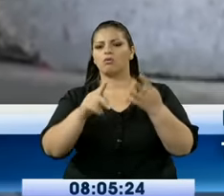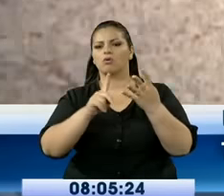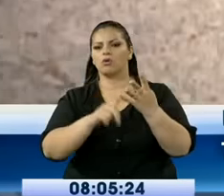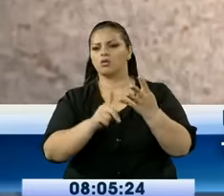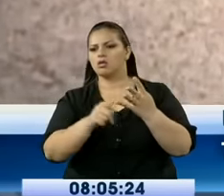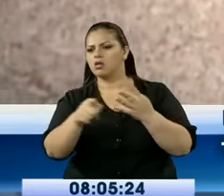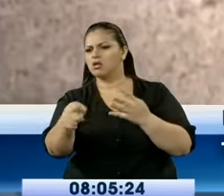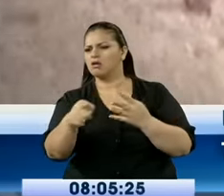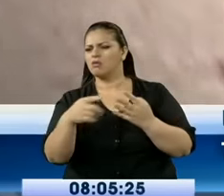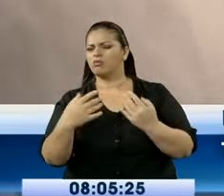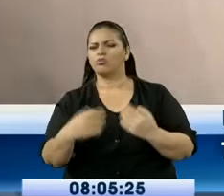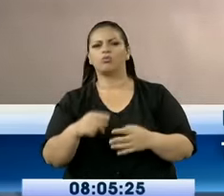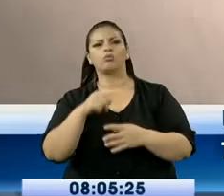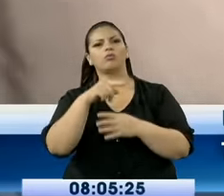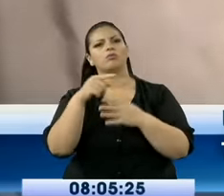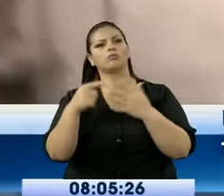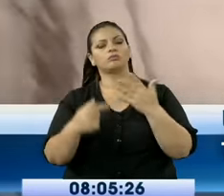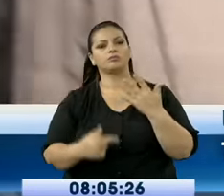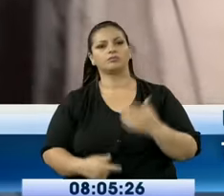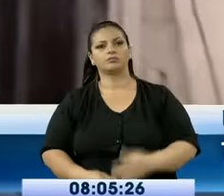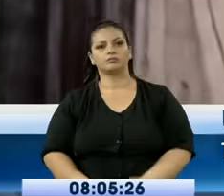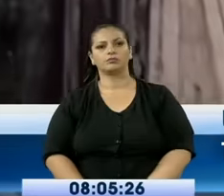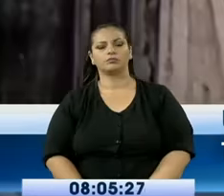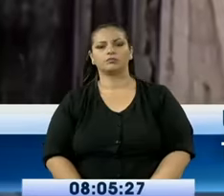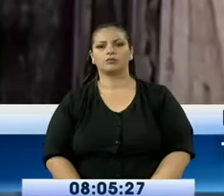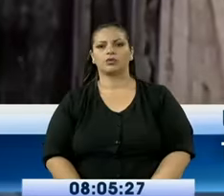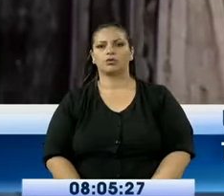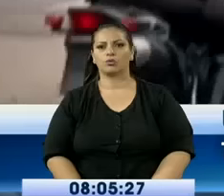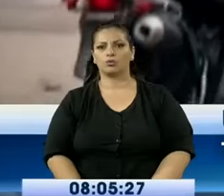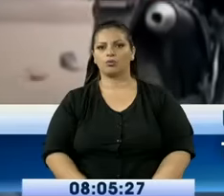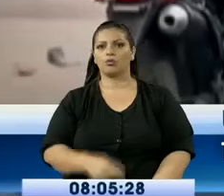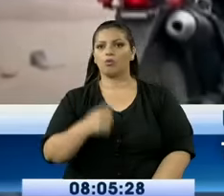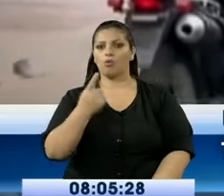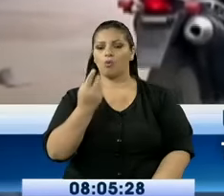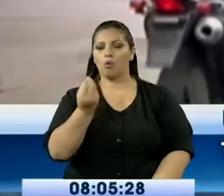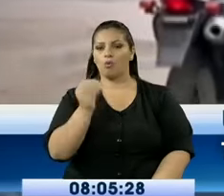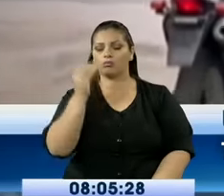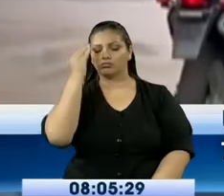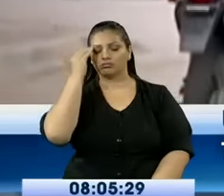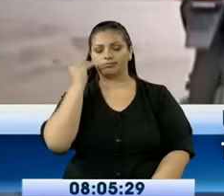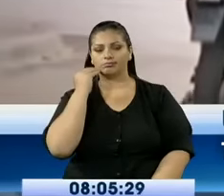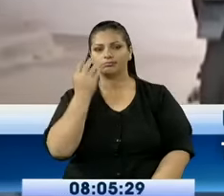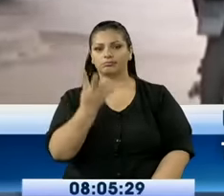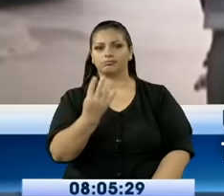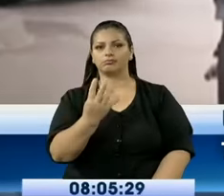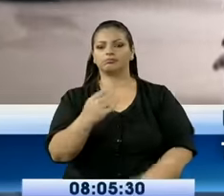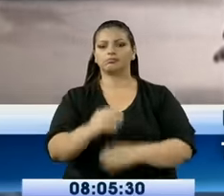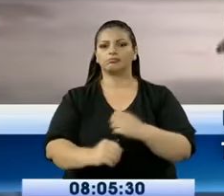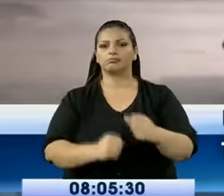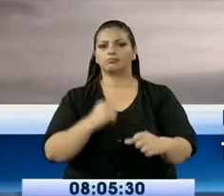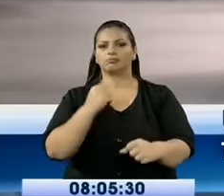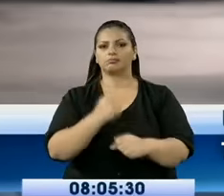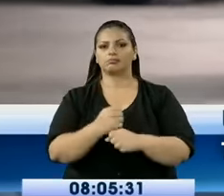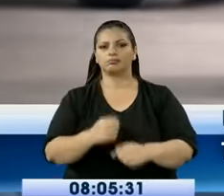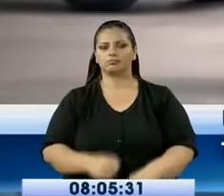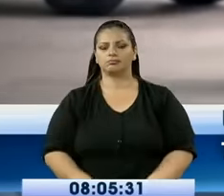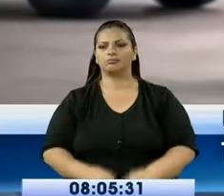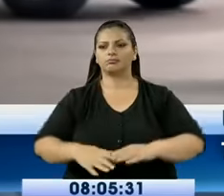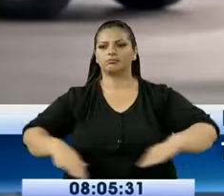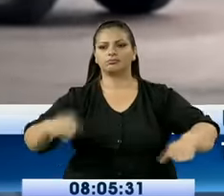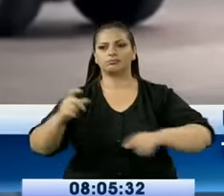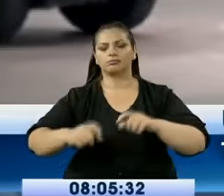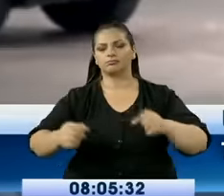pierna. Entre los heridos se cuenta a un menor de 14 años. Quienes viven en el sector comentan que todo es producto de peleas